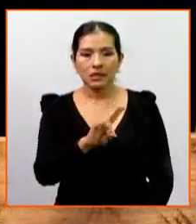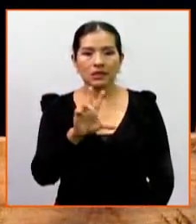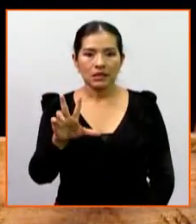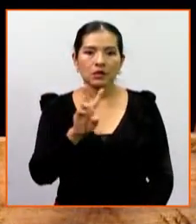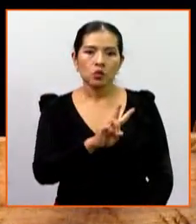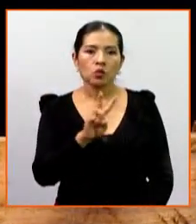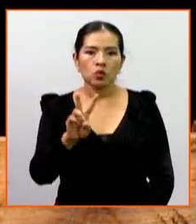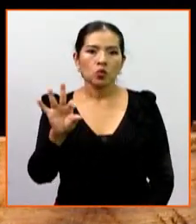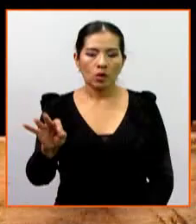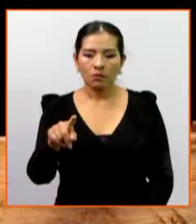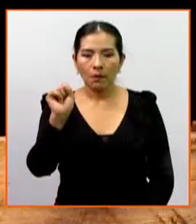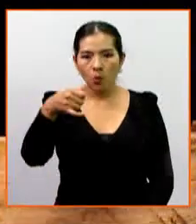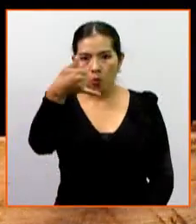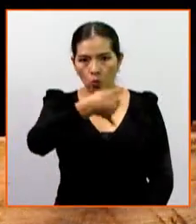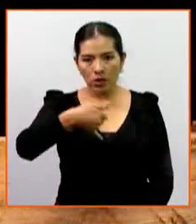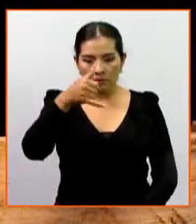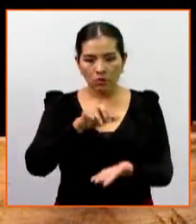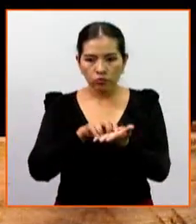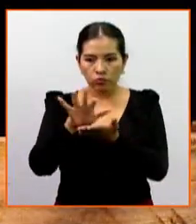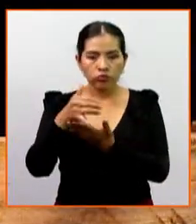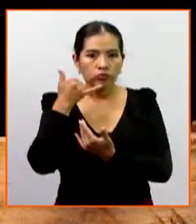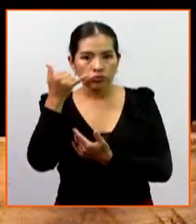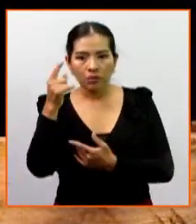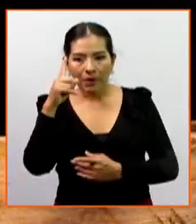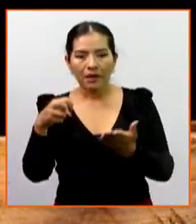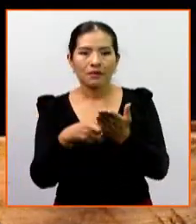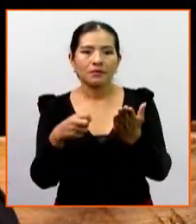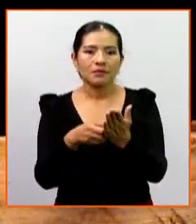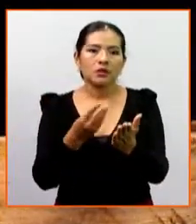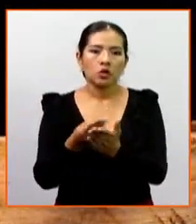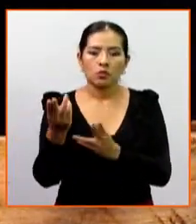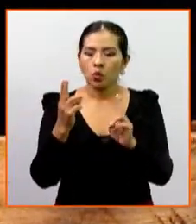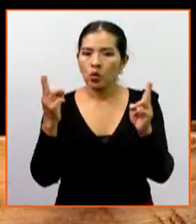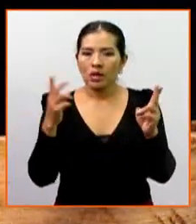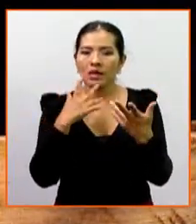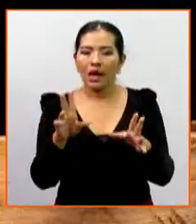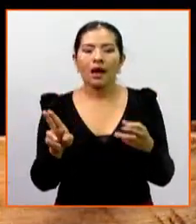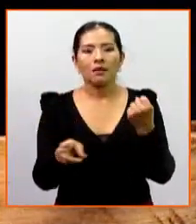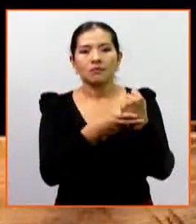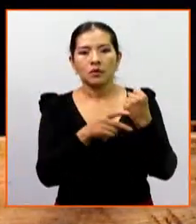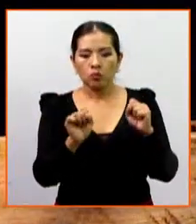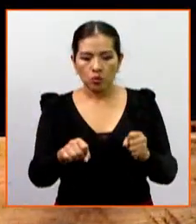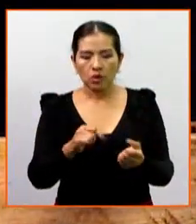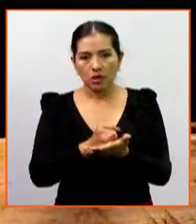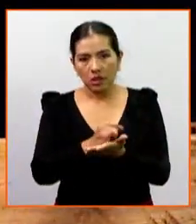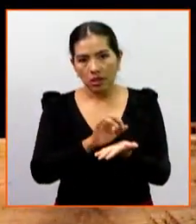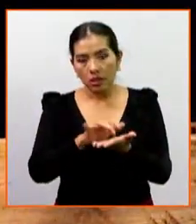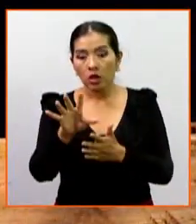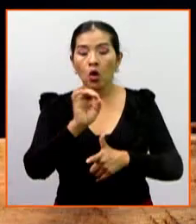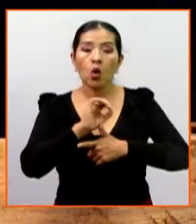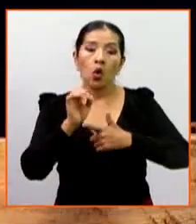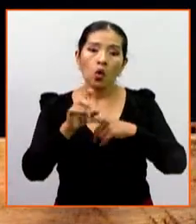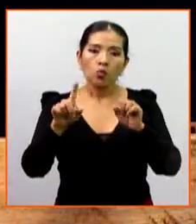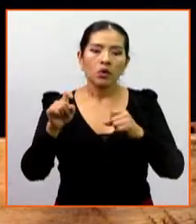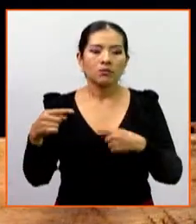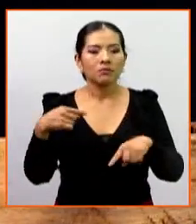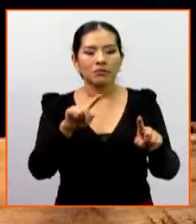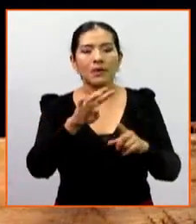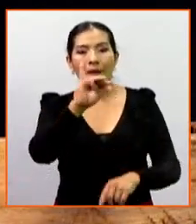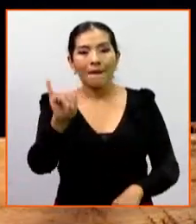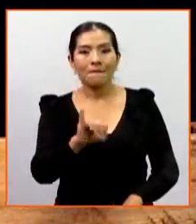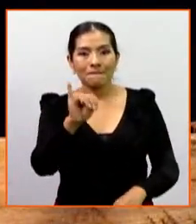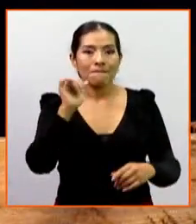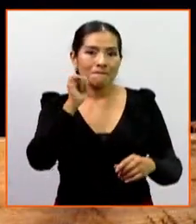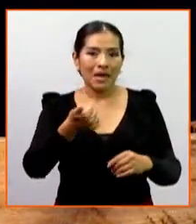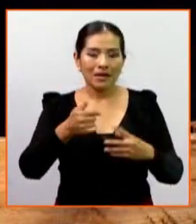720-73229. Vía WhatsApp me pueden hablar para adquirir sus entradas de una vez, así vía digital. O también dirigirse directamente a partir del día